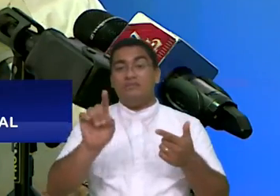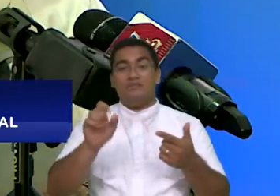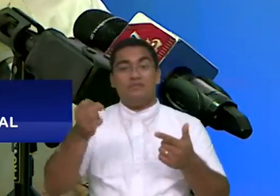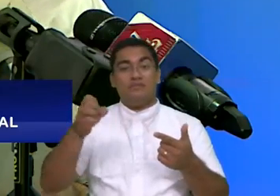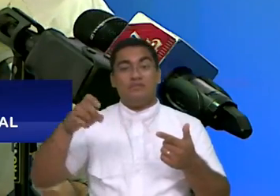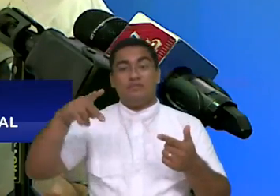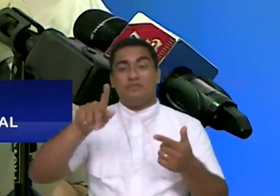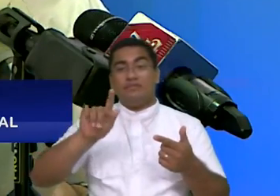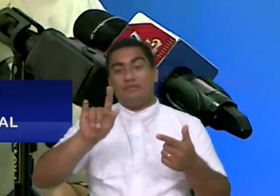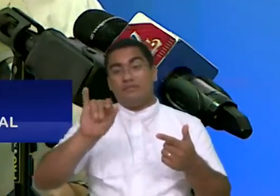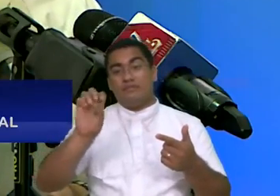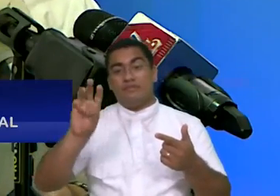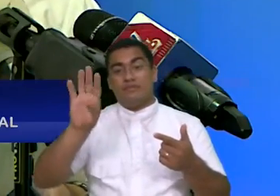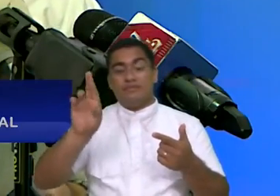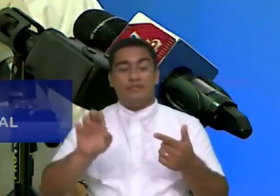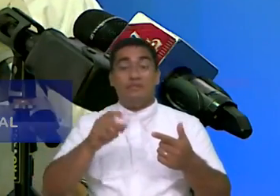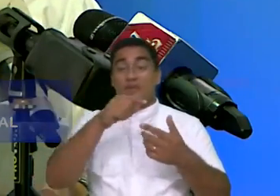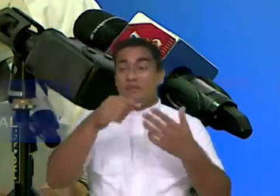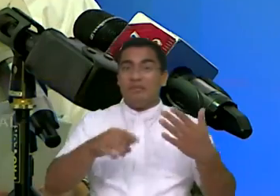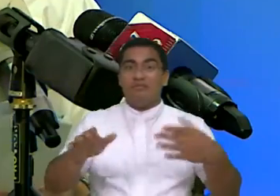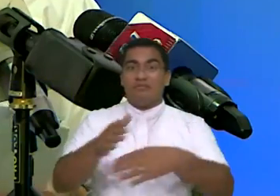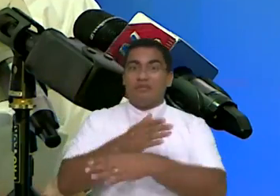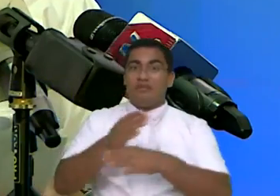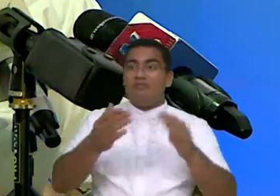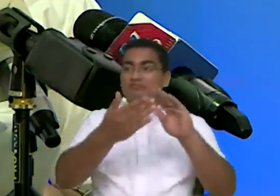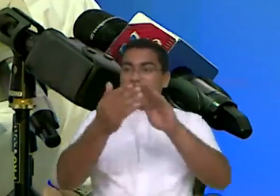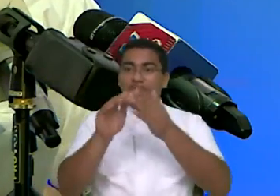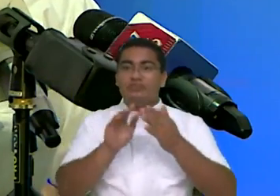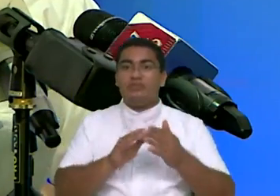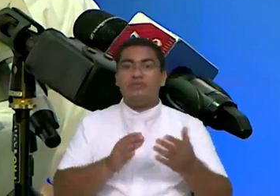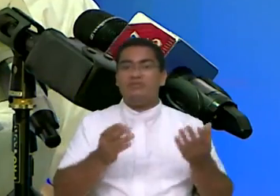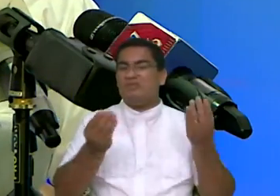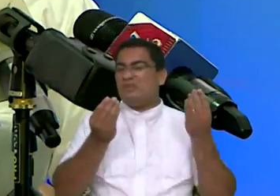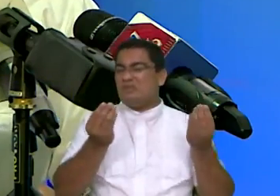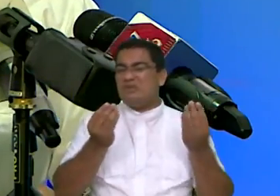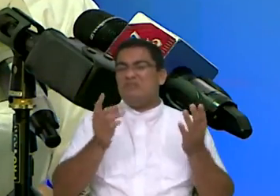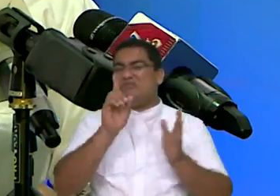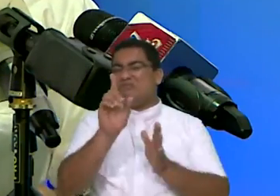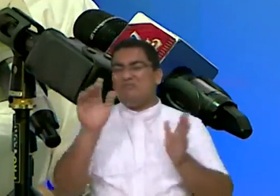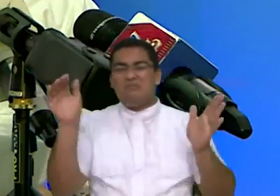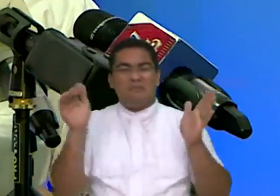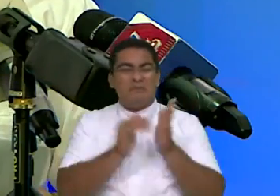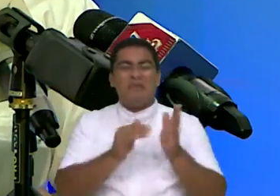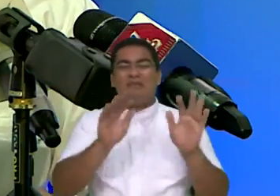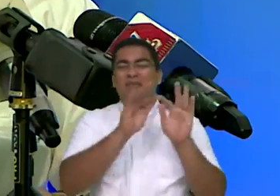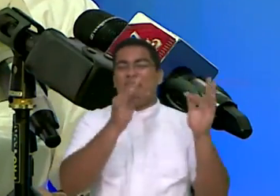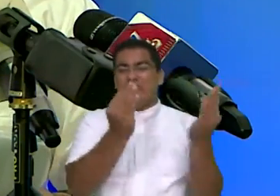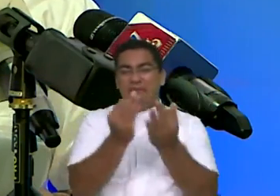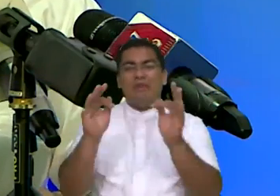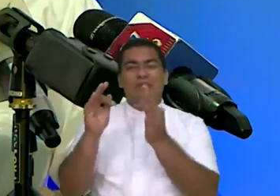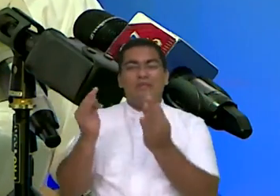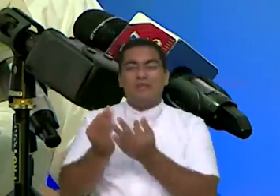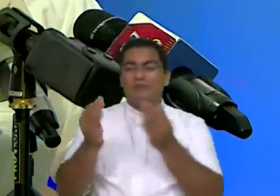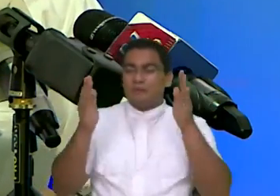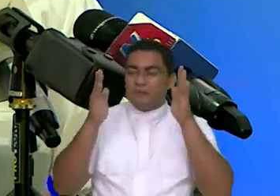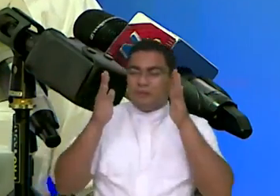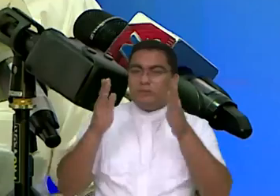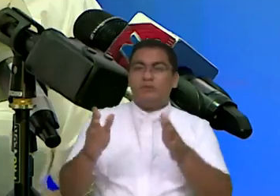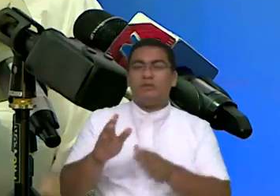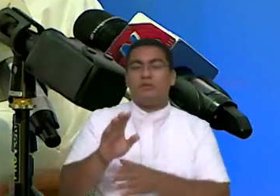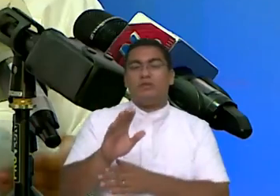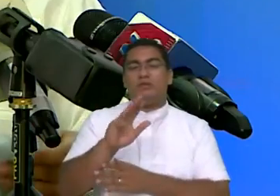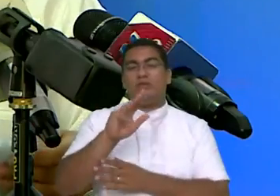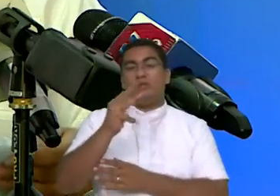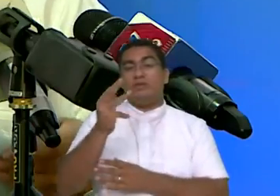estamos hablando aproximadamente de unas 1.000 familias atendidas, unos 5.400 hermanos y hermanas, donde